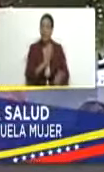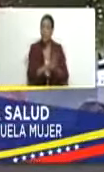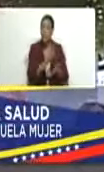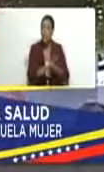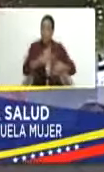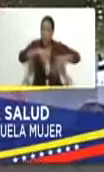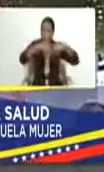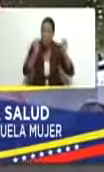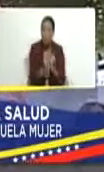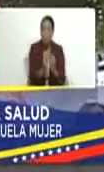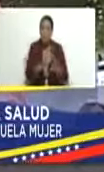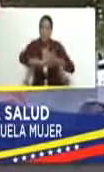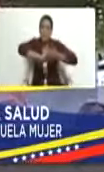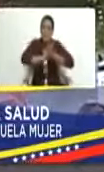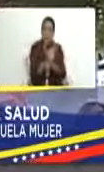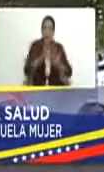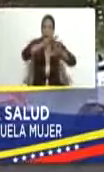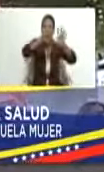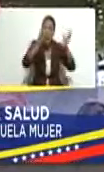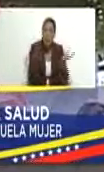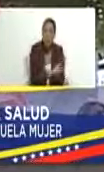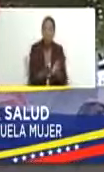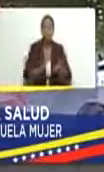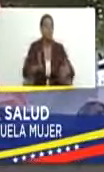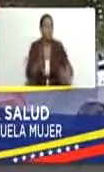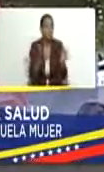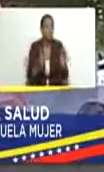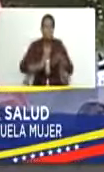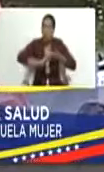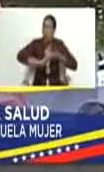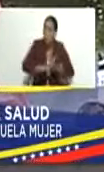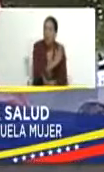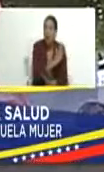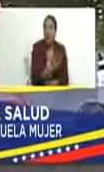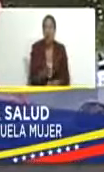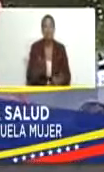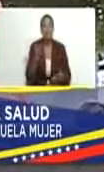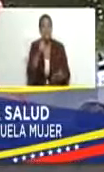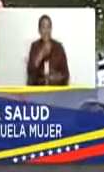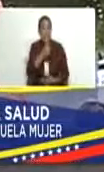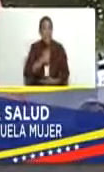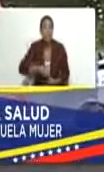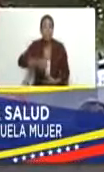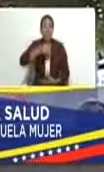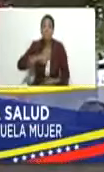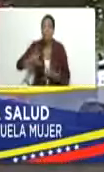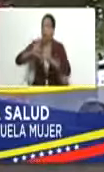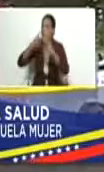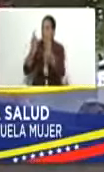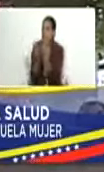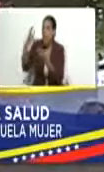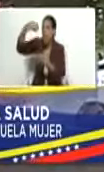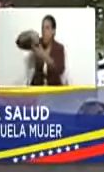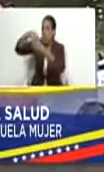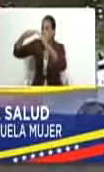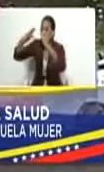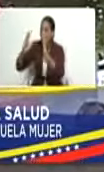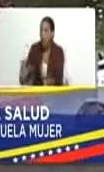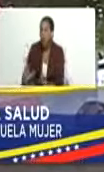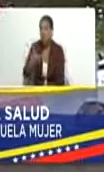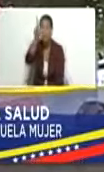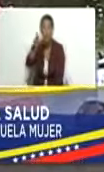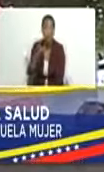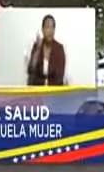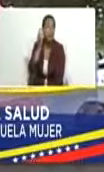batalla contra la pandemia aquí en Venezuela la vamos a ganar. La dimos con la unión de la familia, con la mujer al